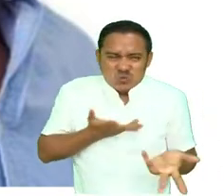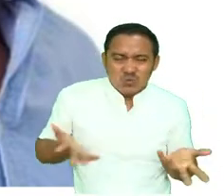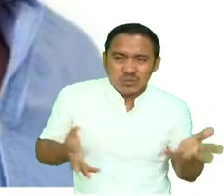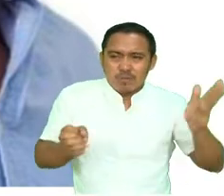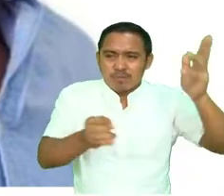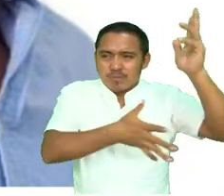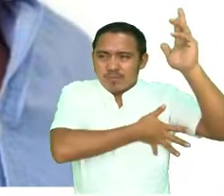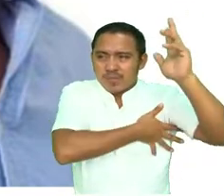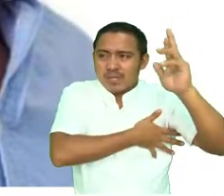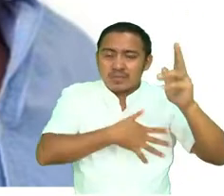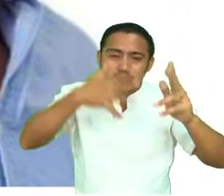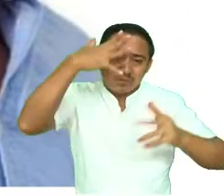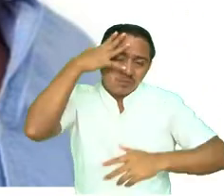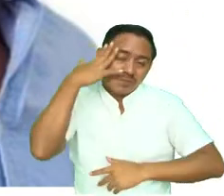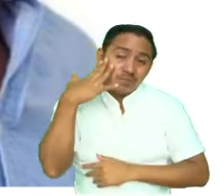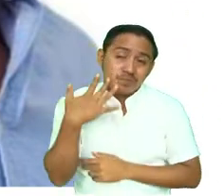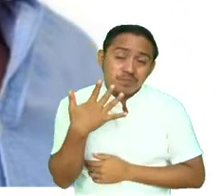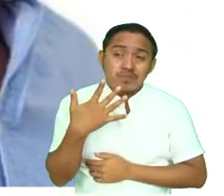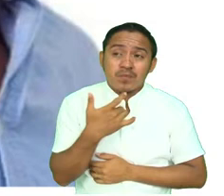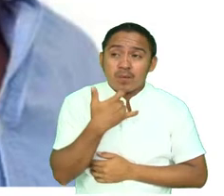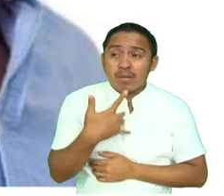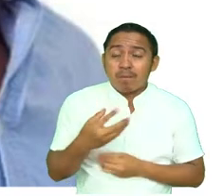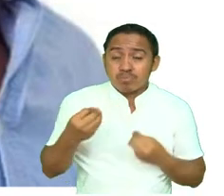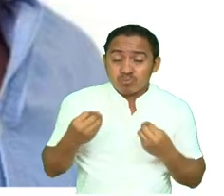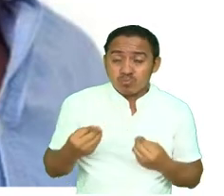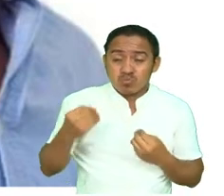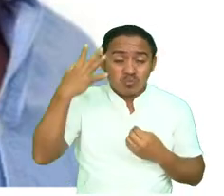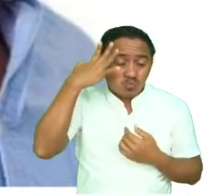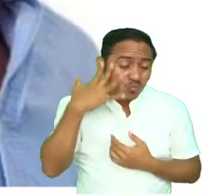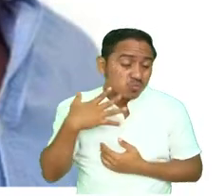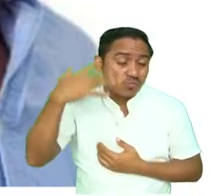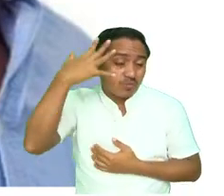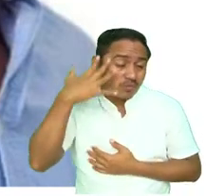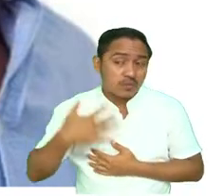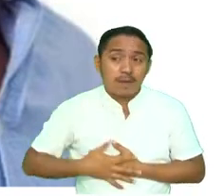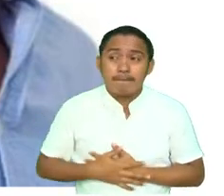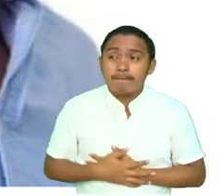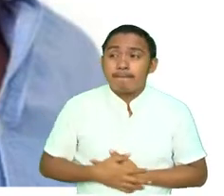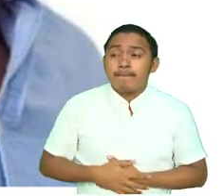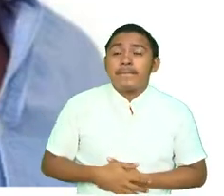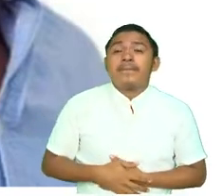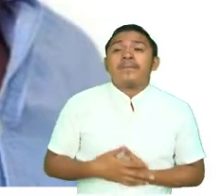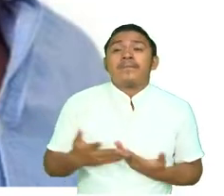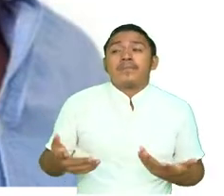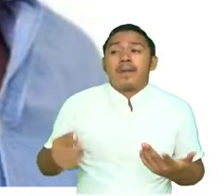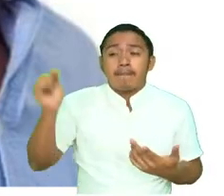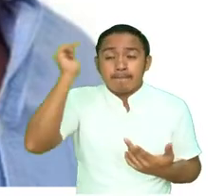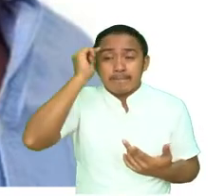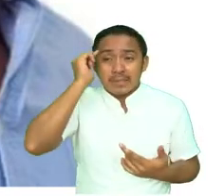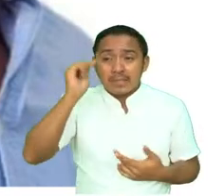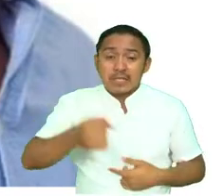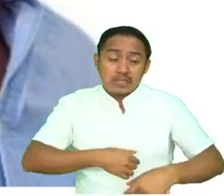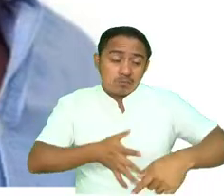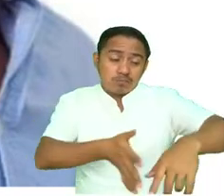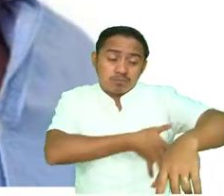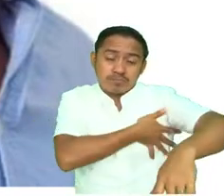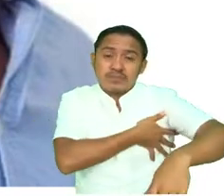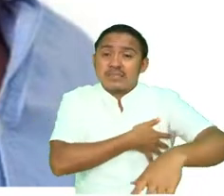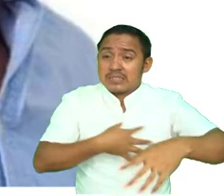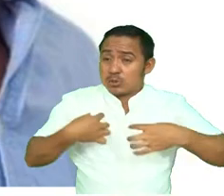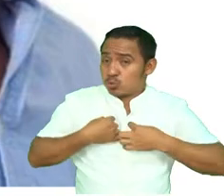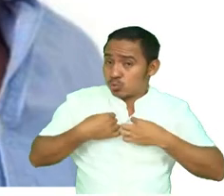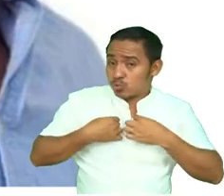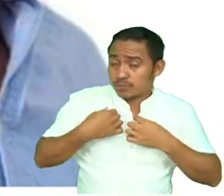mancha de sudor, eso que no pueden dejar de sudar, que incluso ellos creen que les mancha la ropa. Y esto